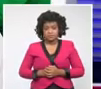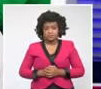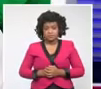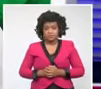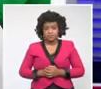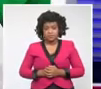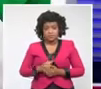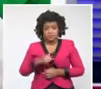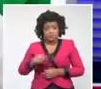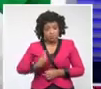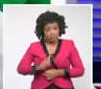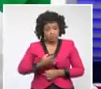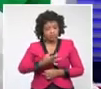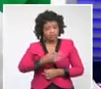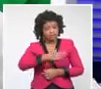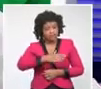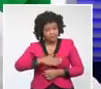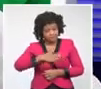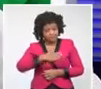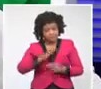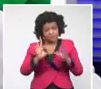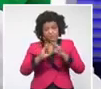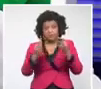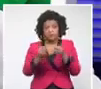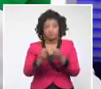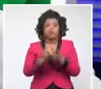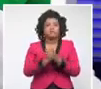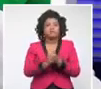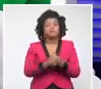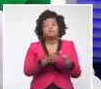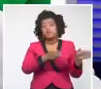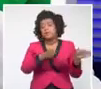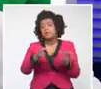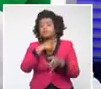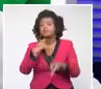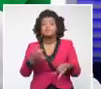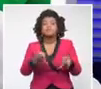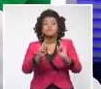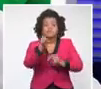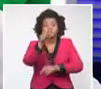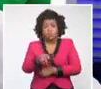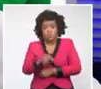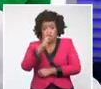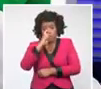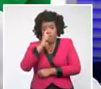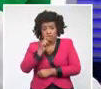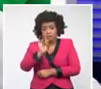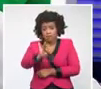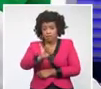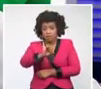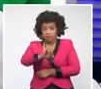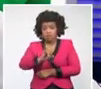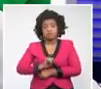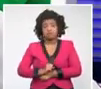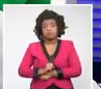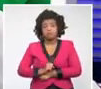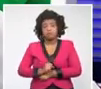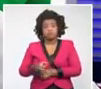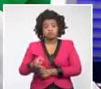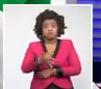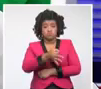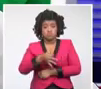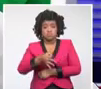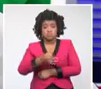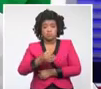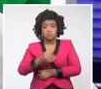Nuestras condolencias a familiares y amistades. Fallece un paciente de 76 años del municipio Santiago de